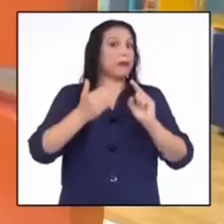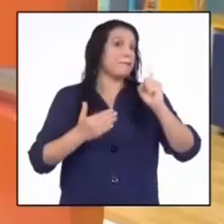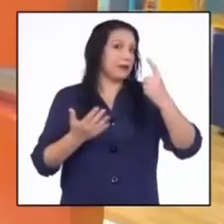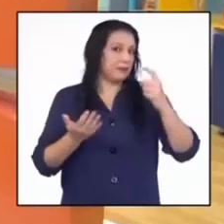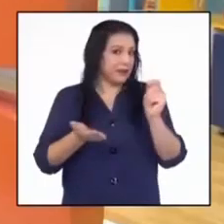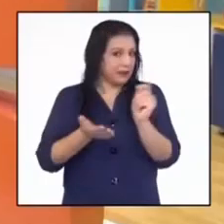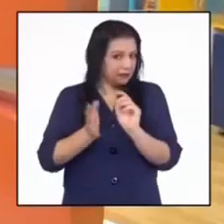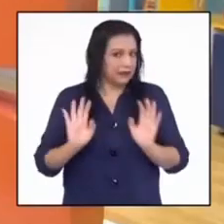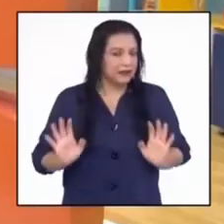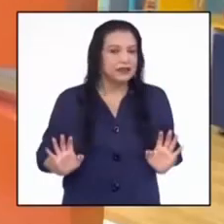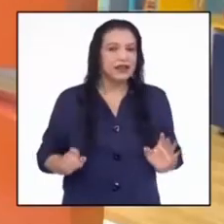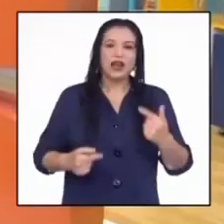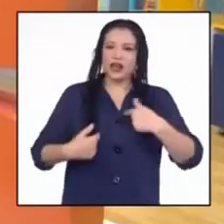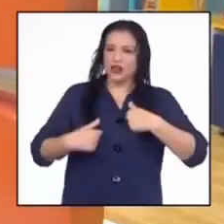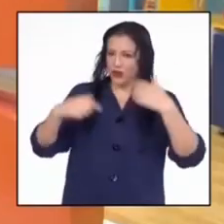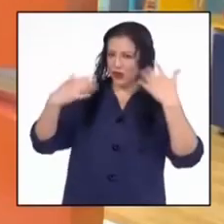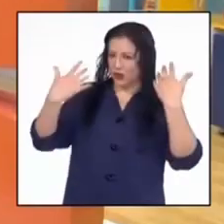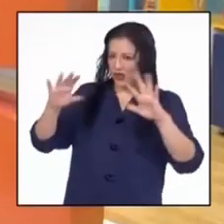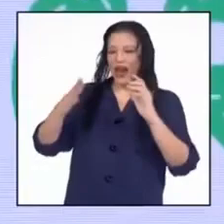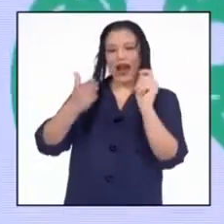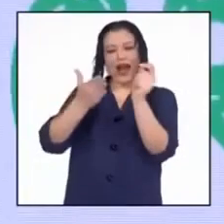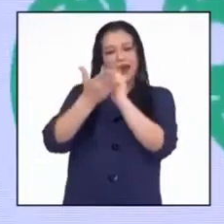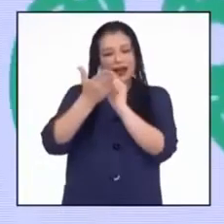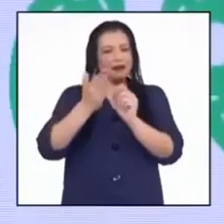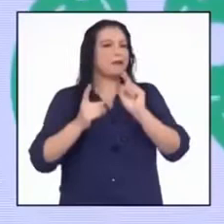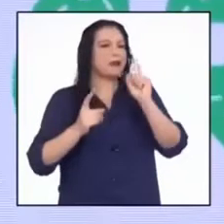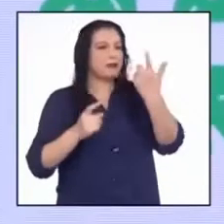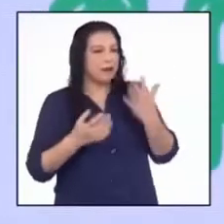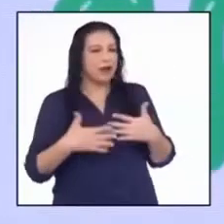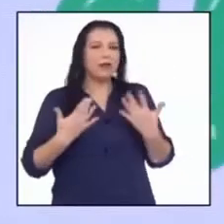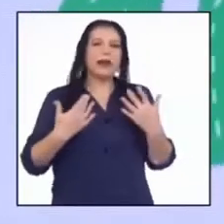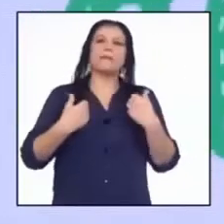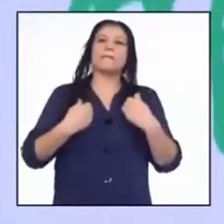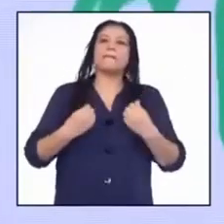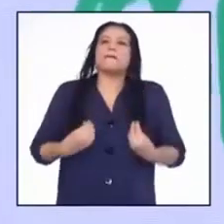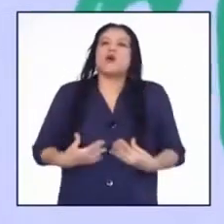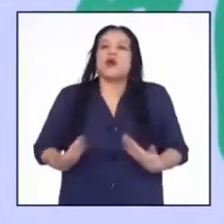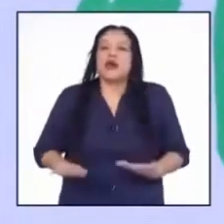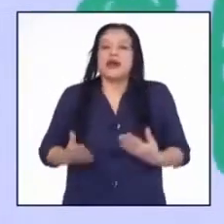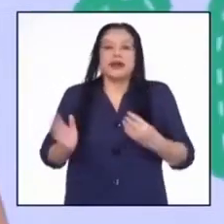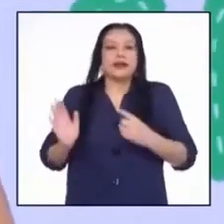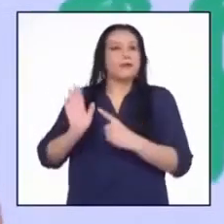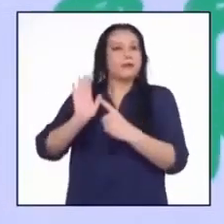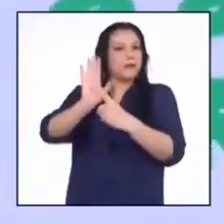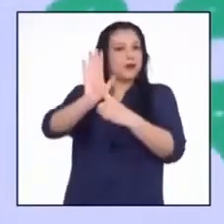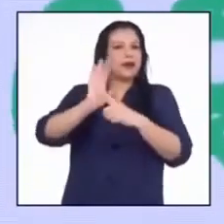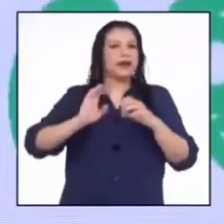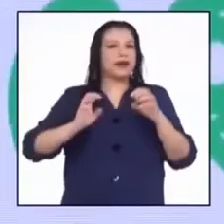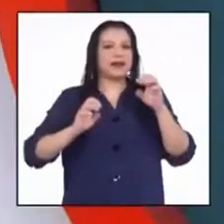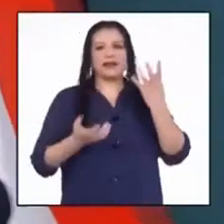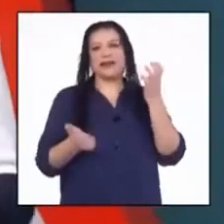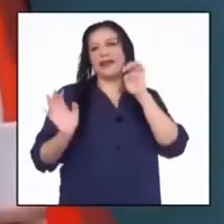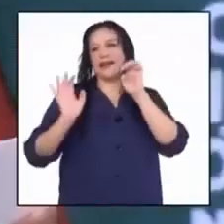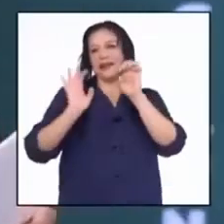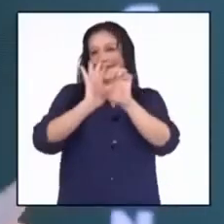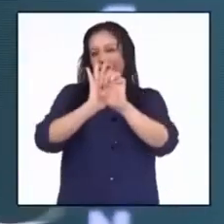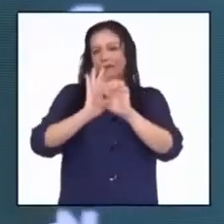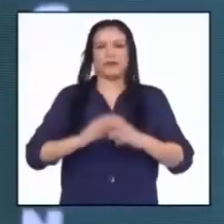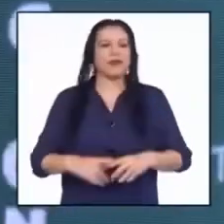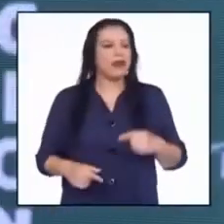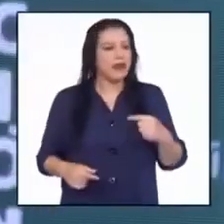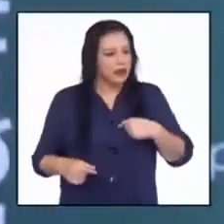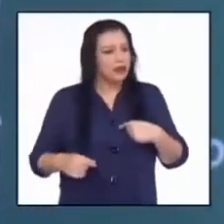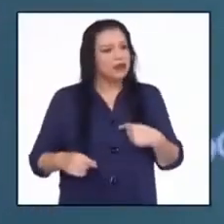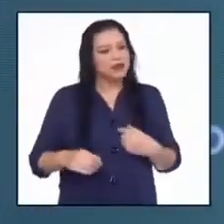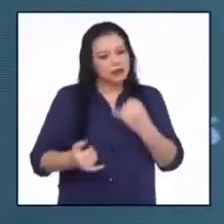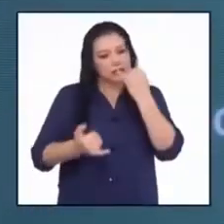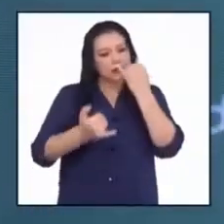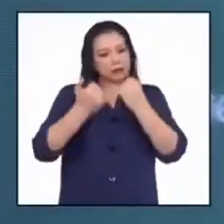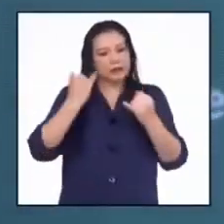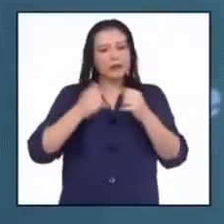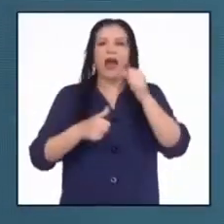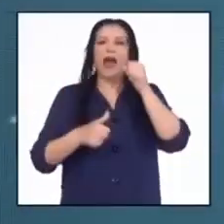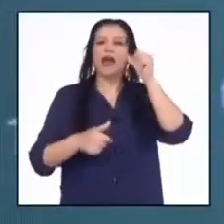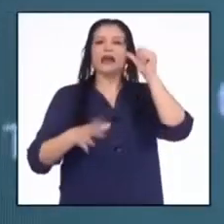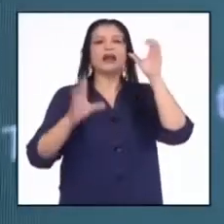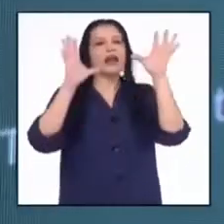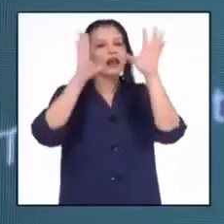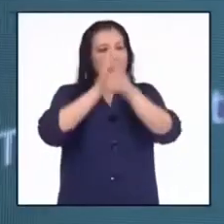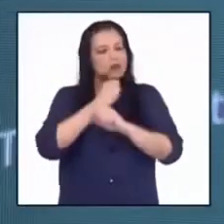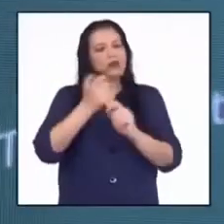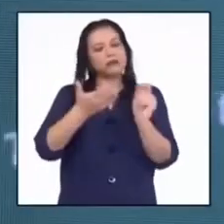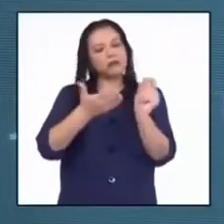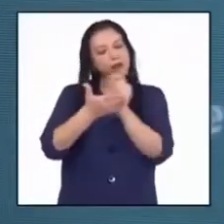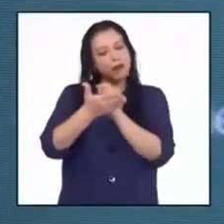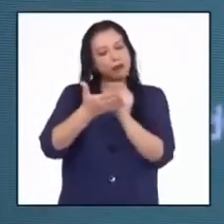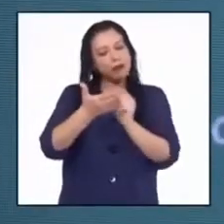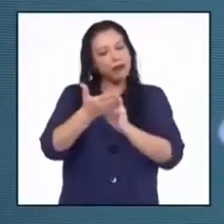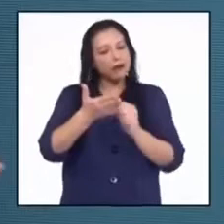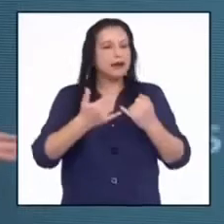Y yo ya hice mi borrador para utilizarlo de ejemplo. Mira, yo te cuento también que yo terminé, mira, ayer en la noche.